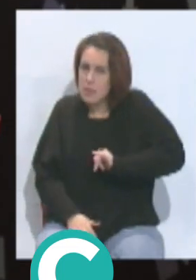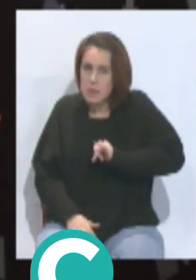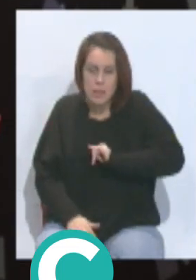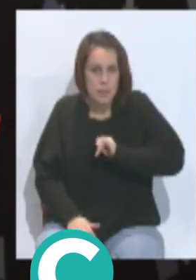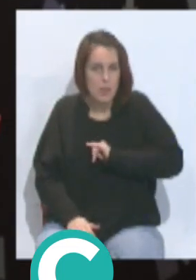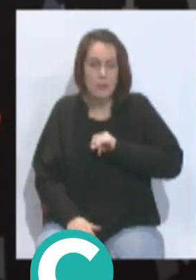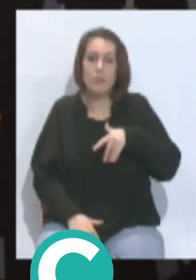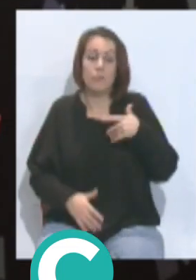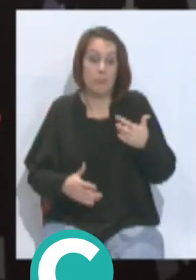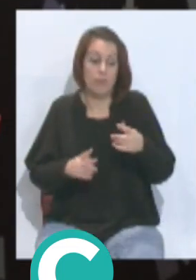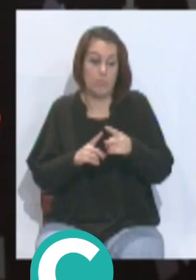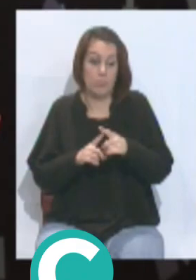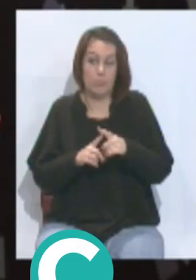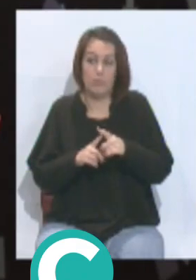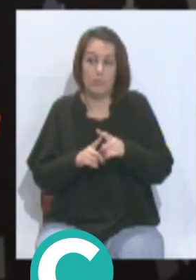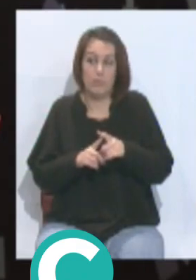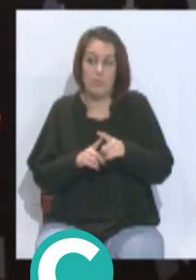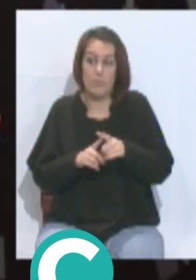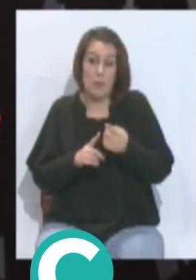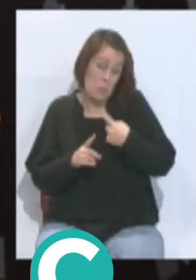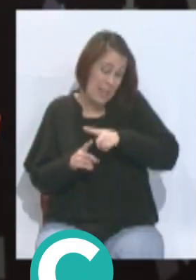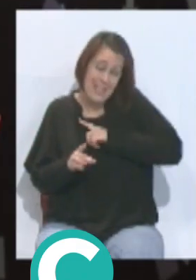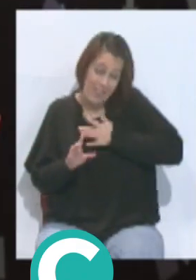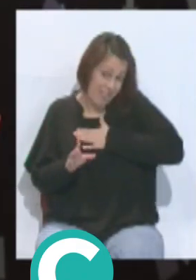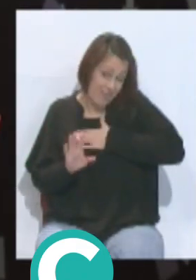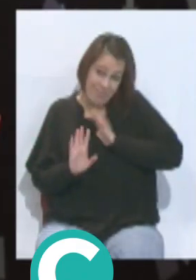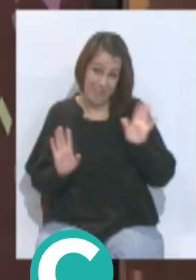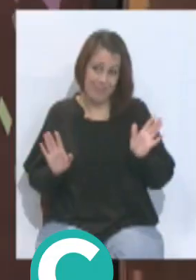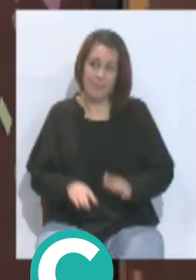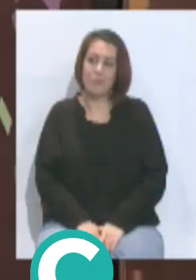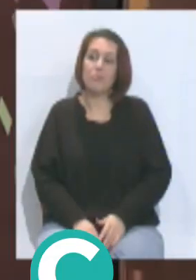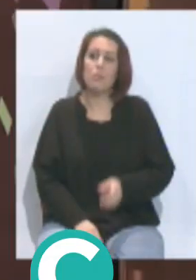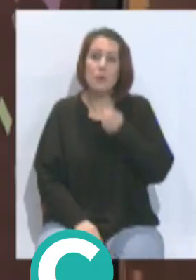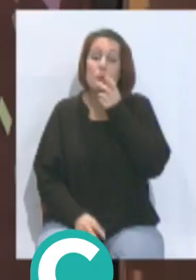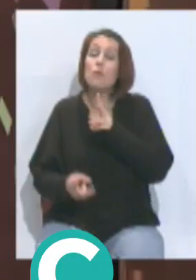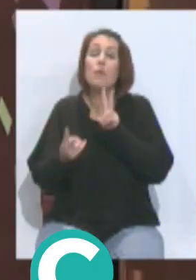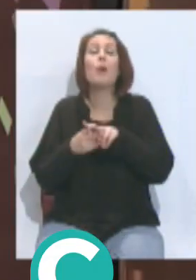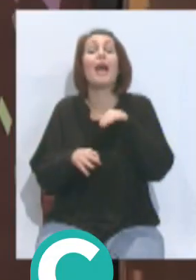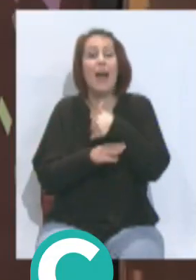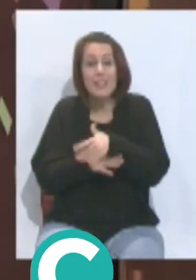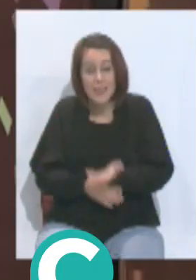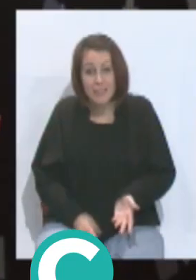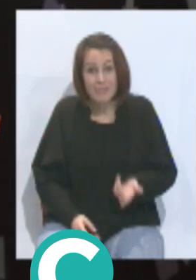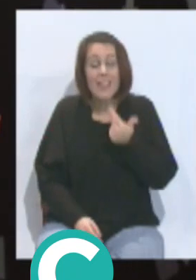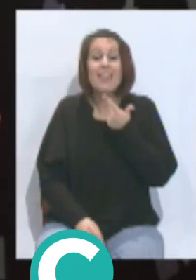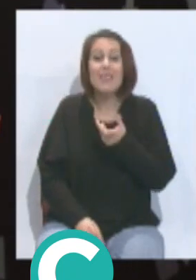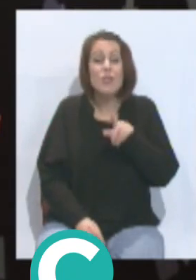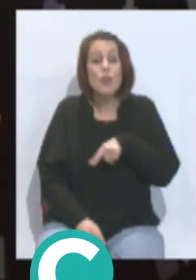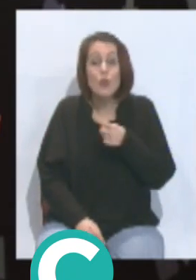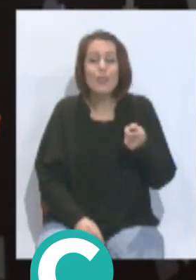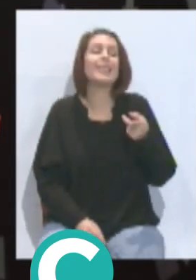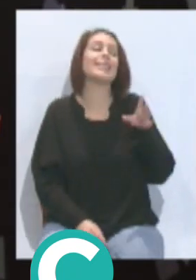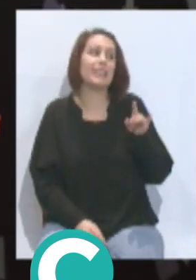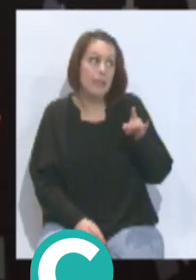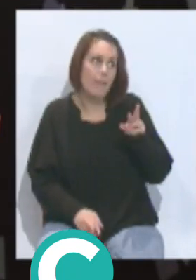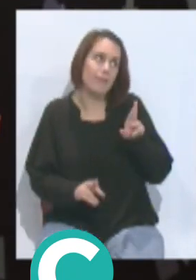en Cádiz, ¿no?, que es muy... muy nuestra, como tú has dicho. Desde luego. Bueno, pues nos vemos en la calle, ¿no, David? ¿Qué sí, se dice, no? Sí, nos vemos sí, por las sí.